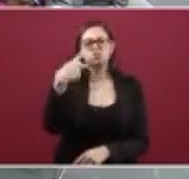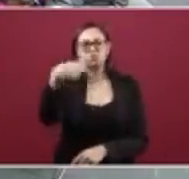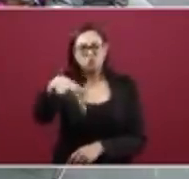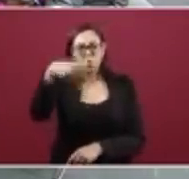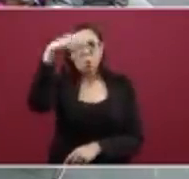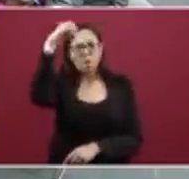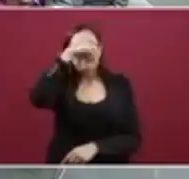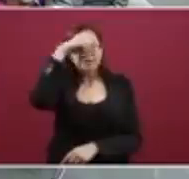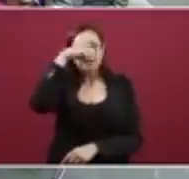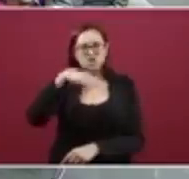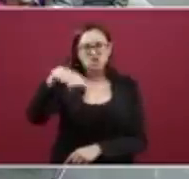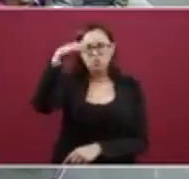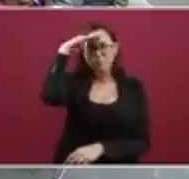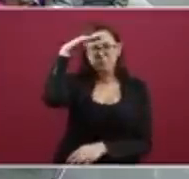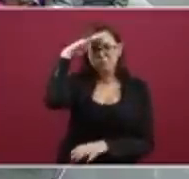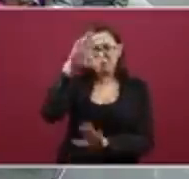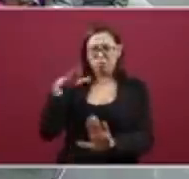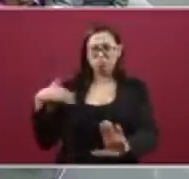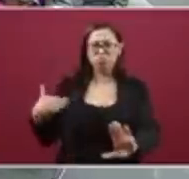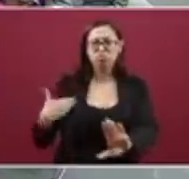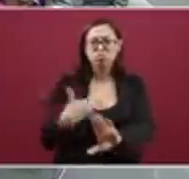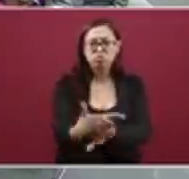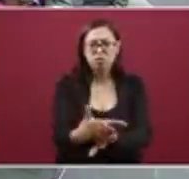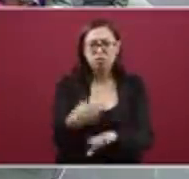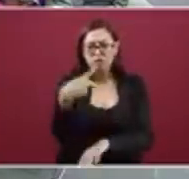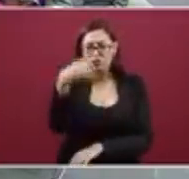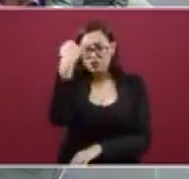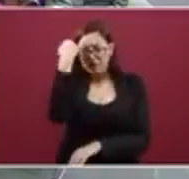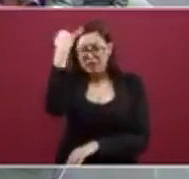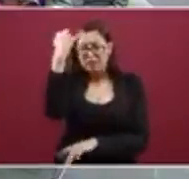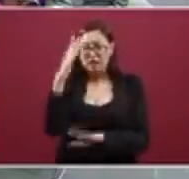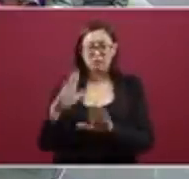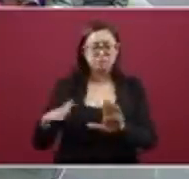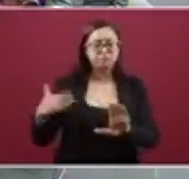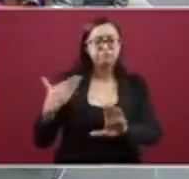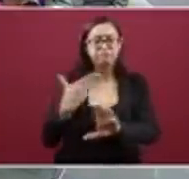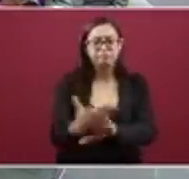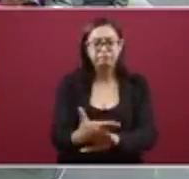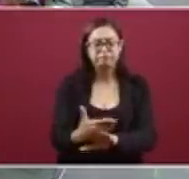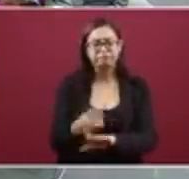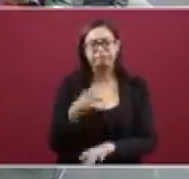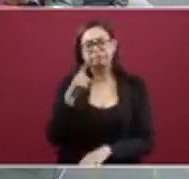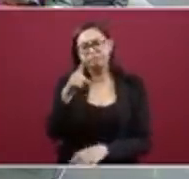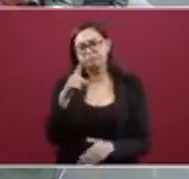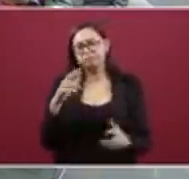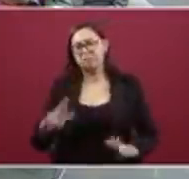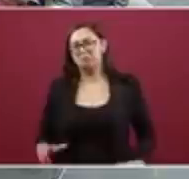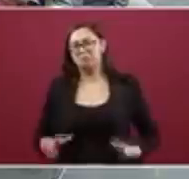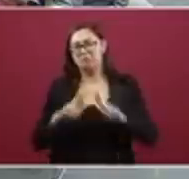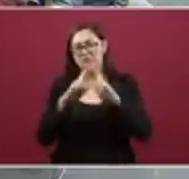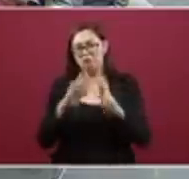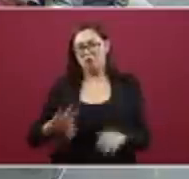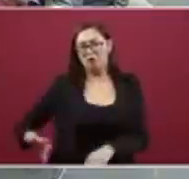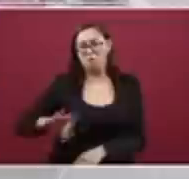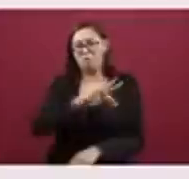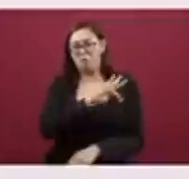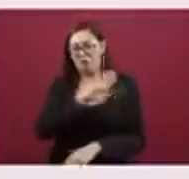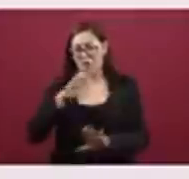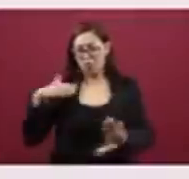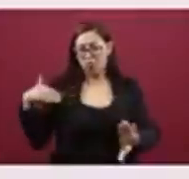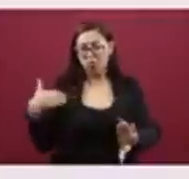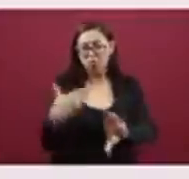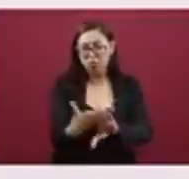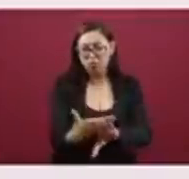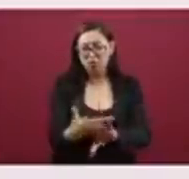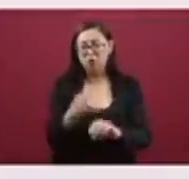pensar por su ideología por su creencia religiosa por